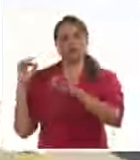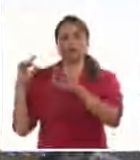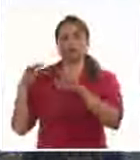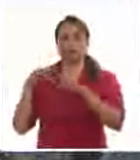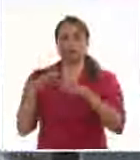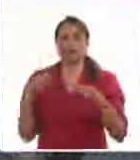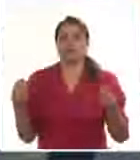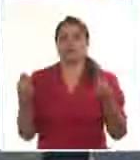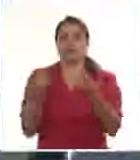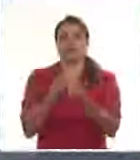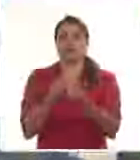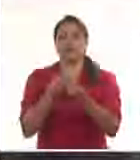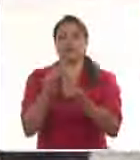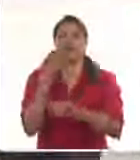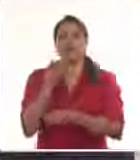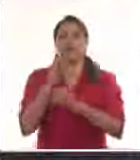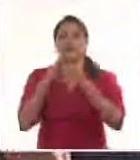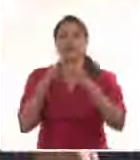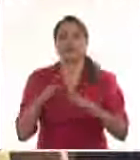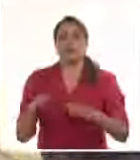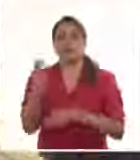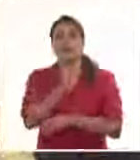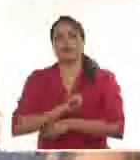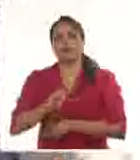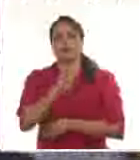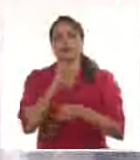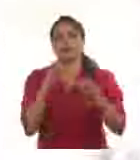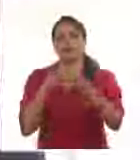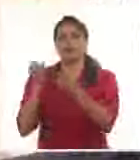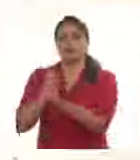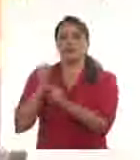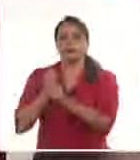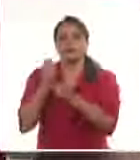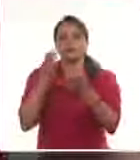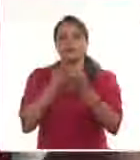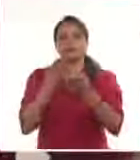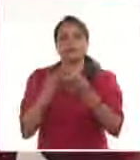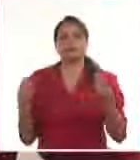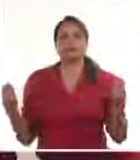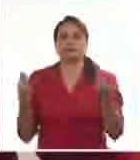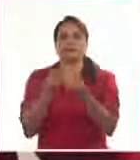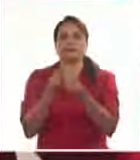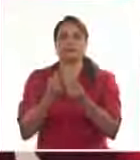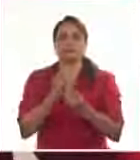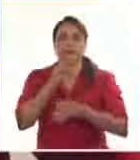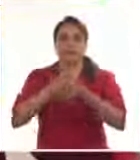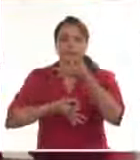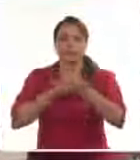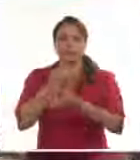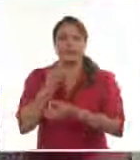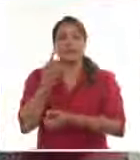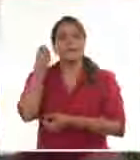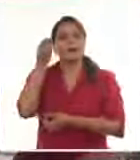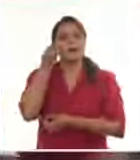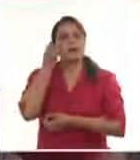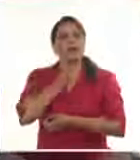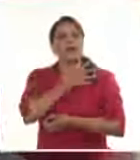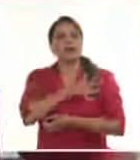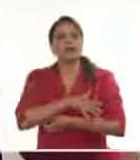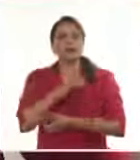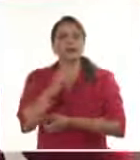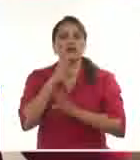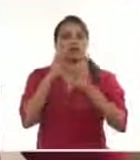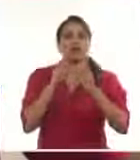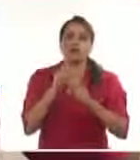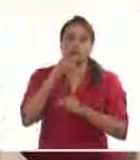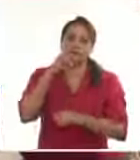palestino. Organizaciones, colectivos laborales y estudiantiles se unieron a la causa. Consideramos que el pueblo palestino no es un número, no podemos